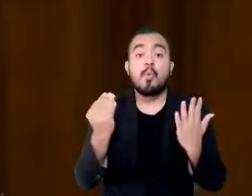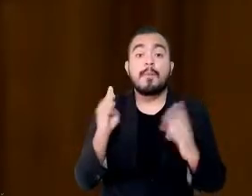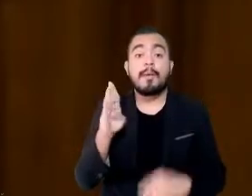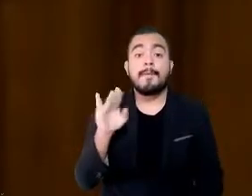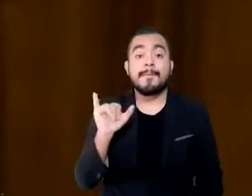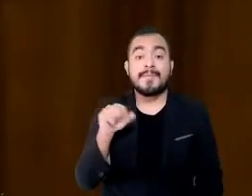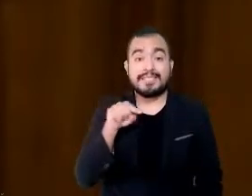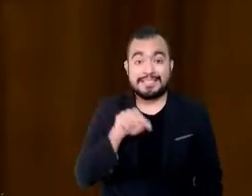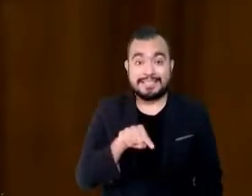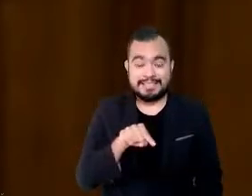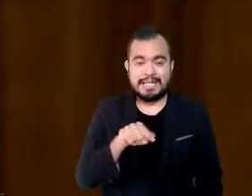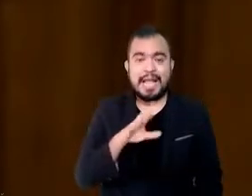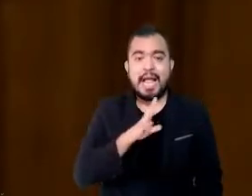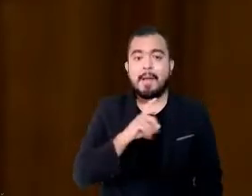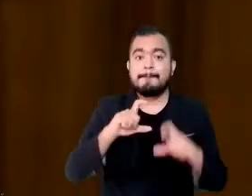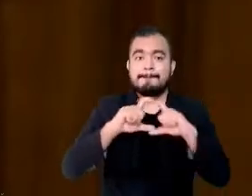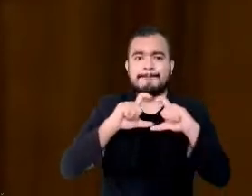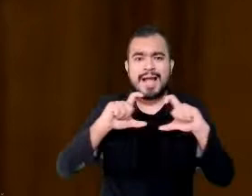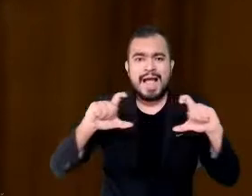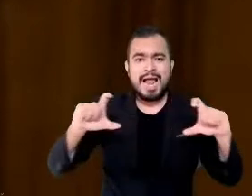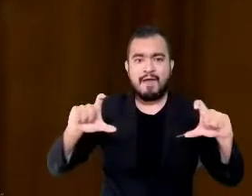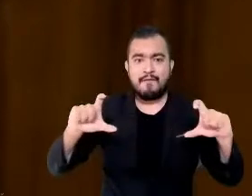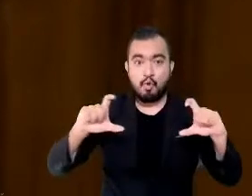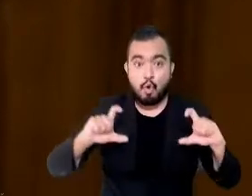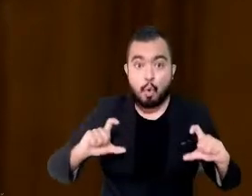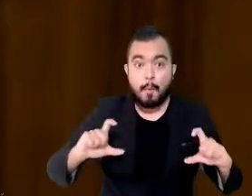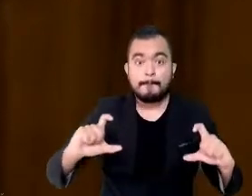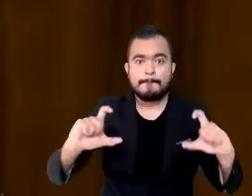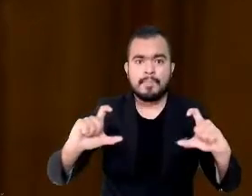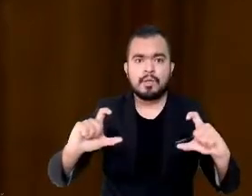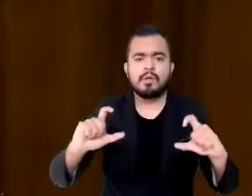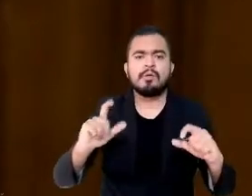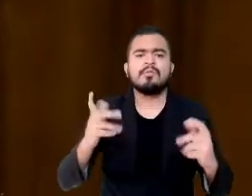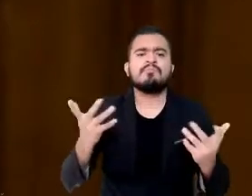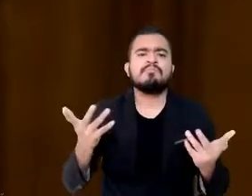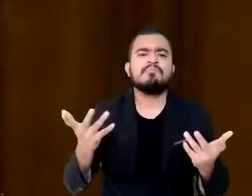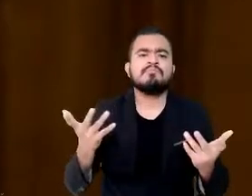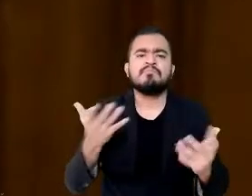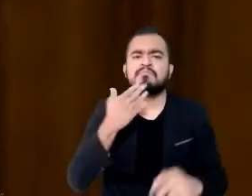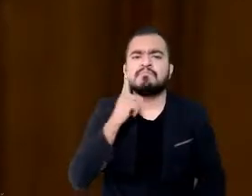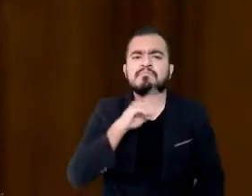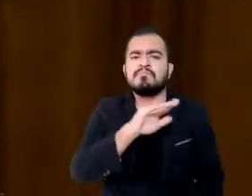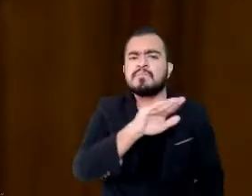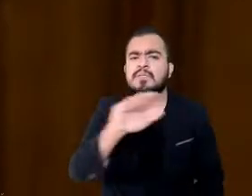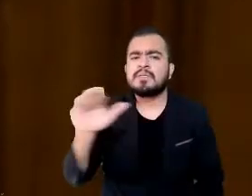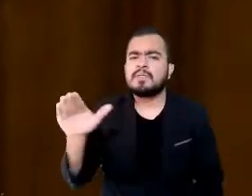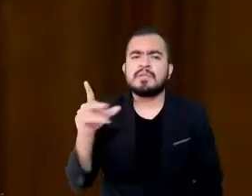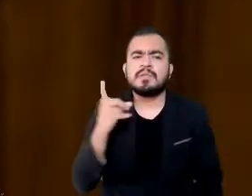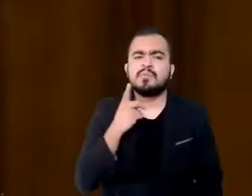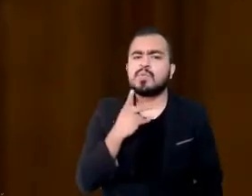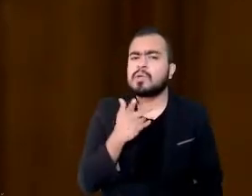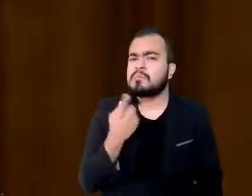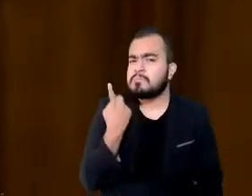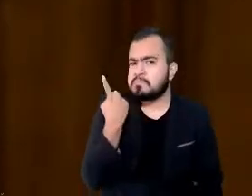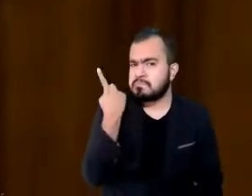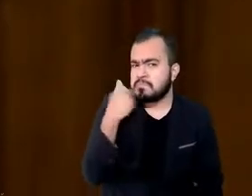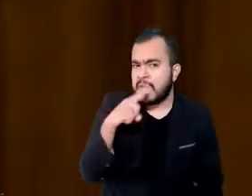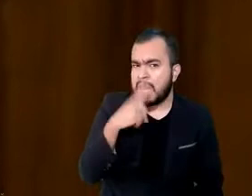incorporando un párrafo completo. ¿Y cuál es la idea, diputadas y diputados? justamente necesita, así